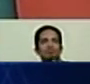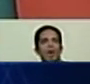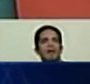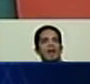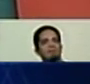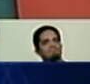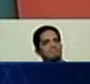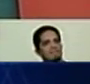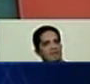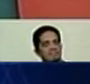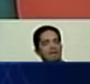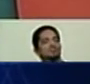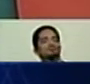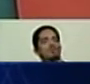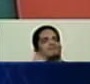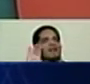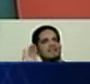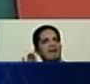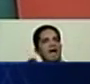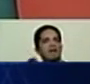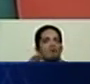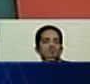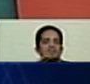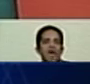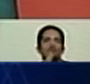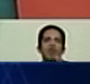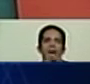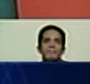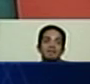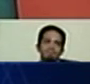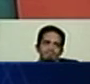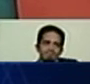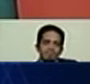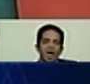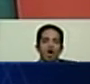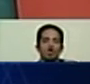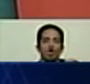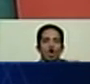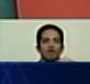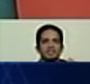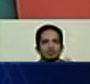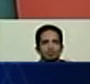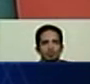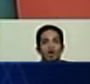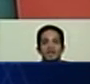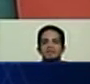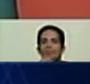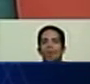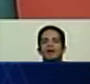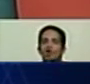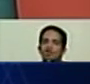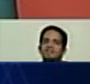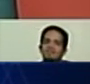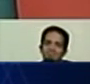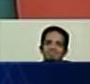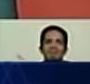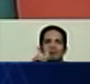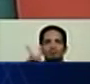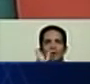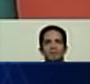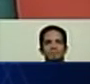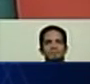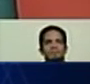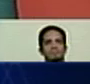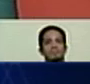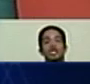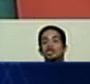independiente, soberana y garante de la paz, como está contemplado en nuestra Constitución. Esa es la buena noticia para el pueblo de Venezuela. No